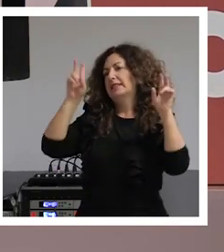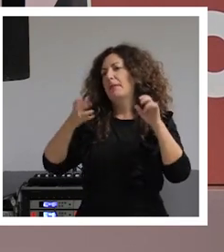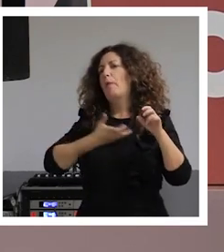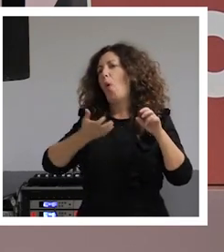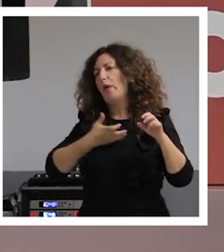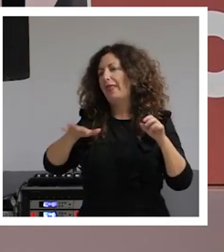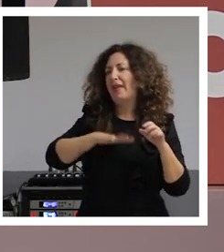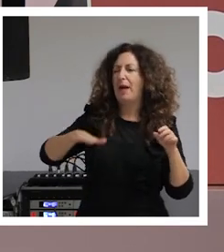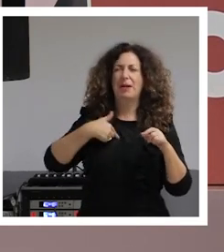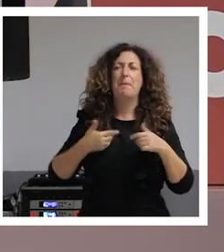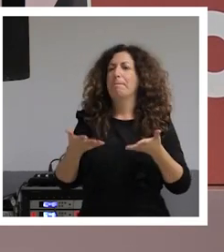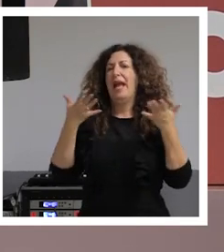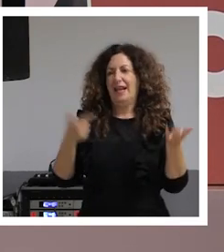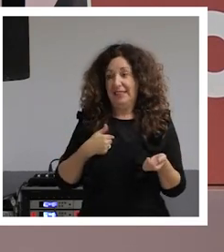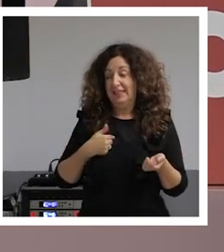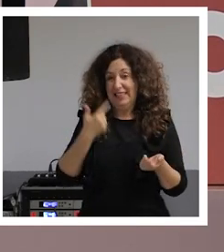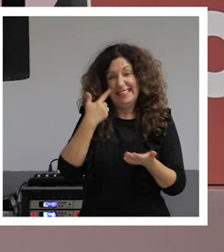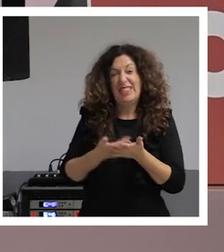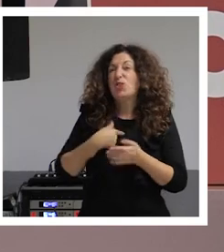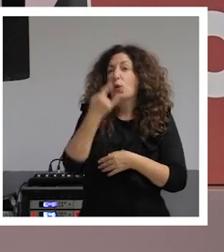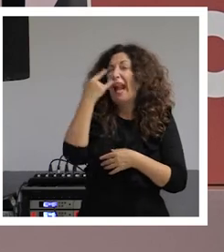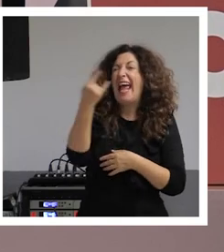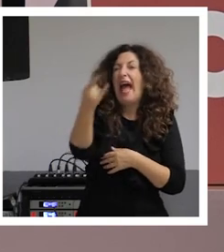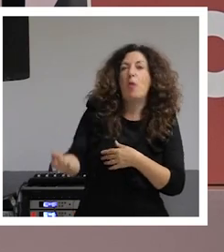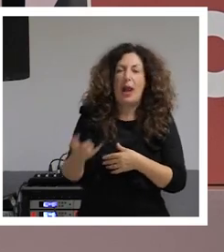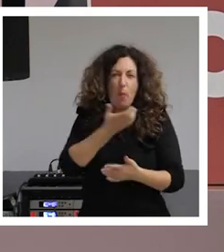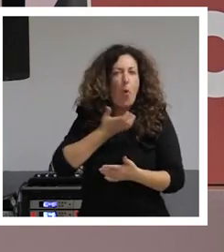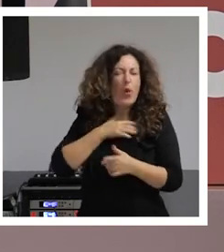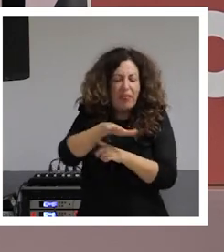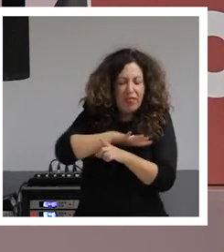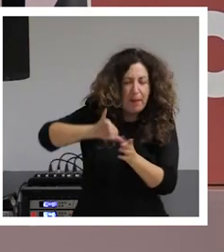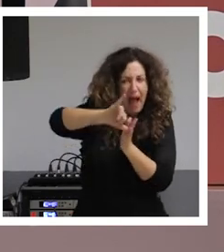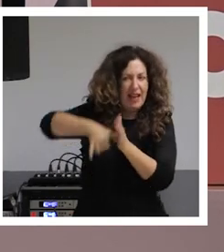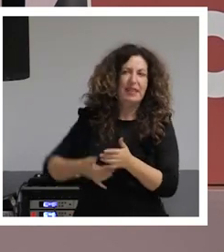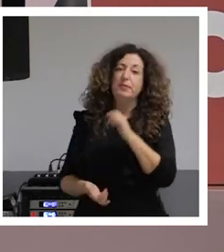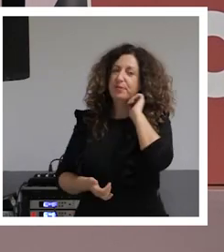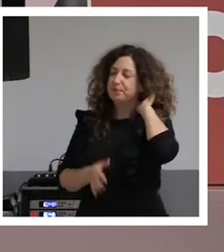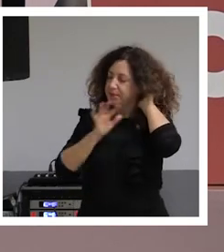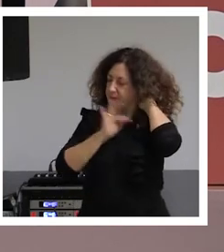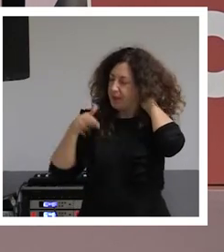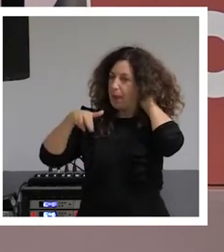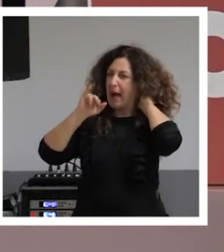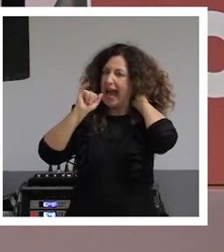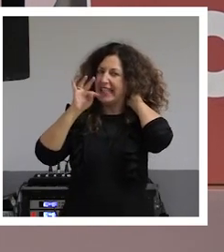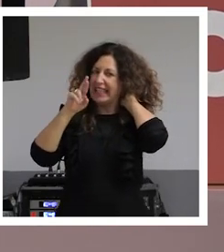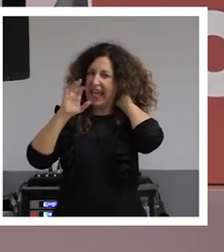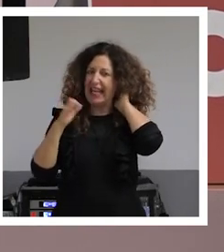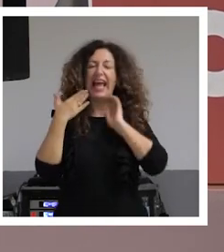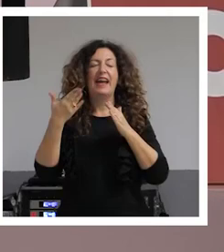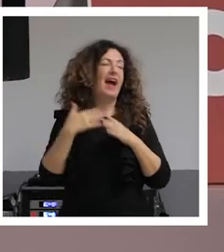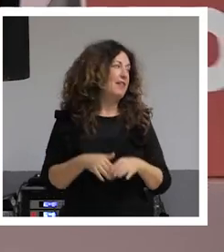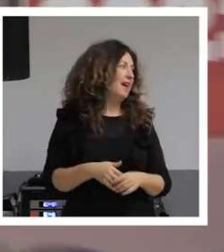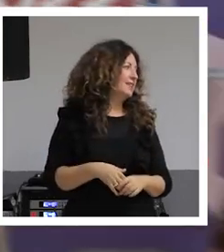y a mí me gusta mucho Se nota yo soy un enamorado del municipalismo Así que yo dejo con Mari Tere Muchas gracias